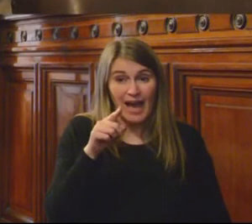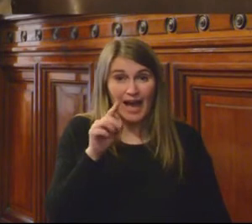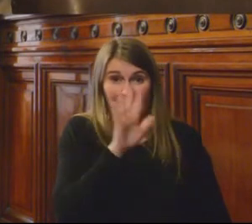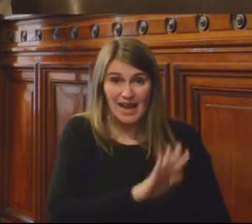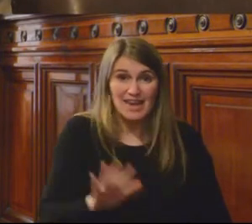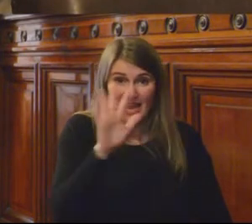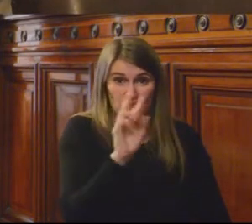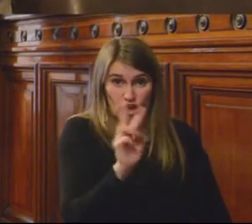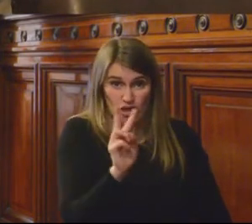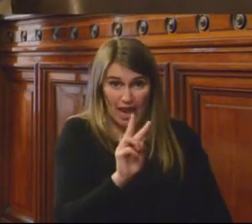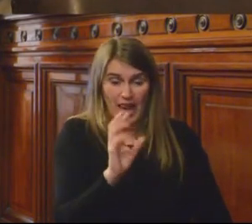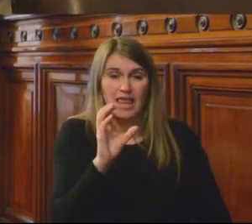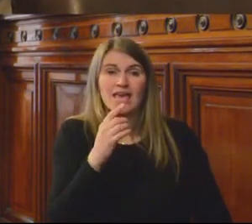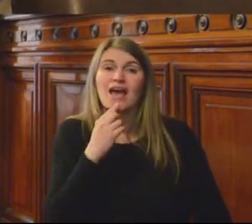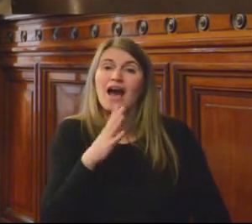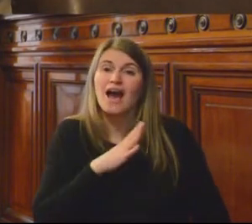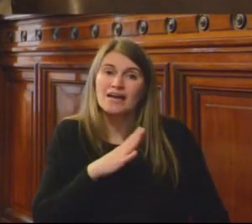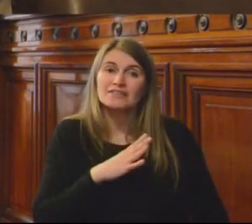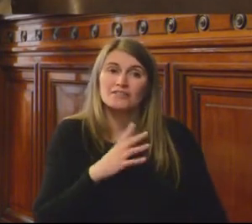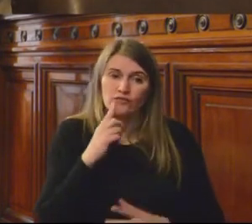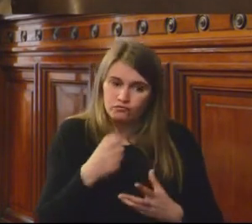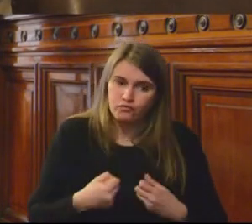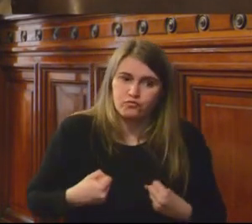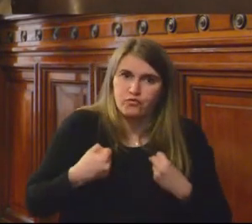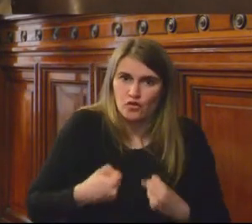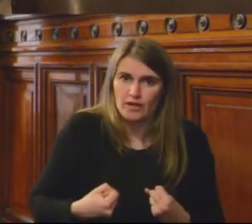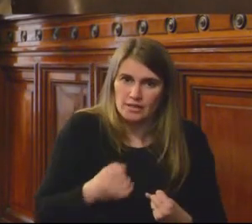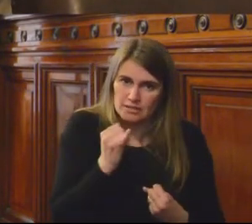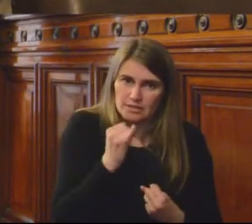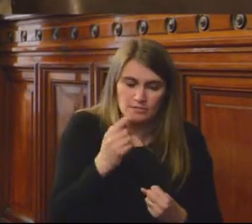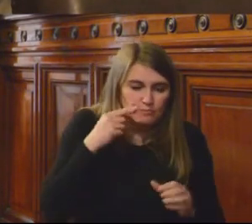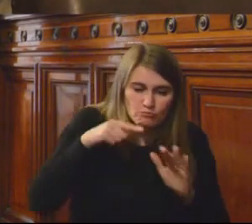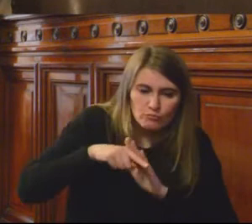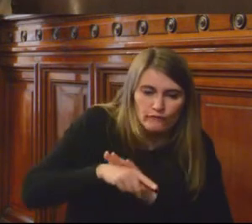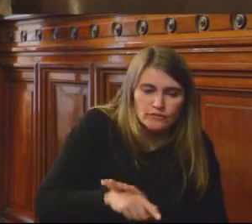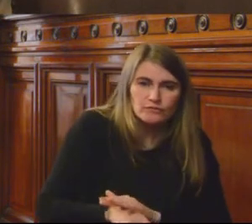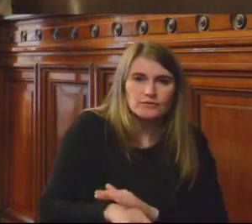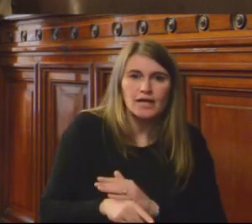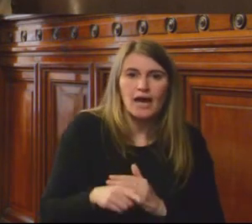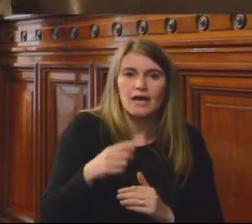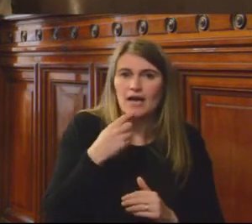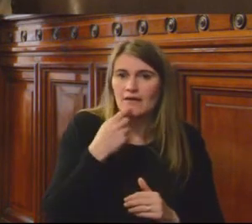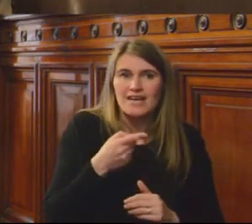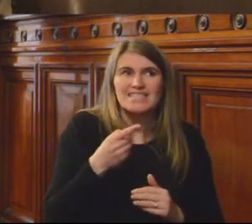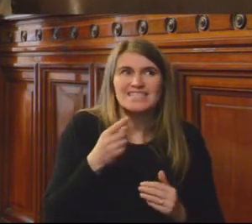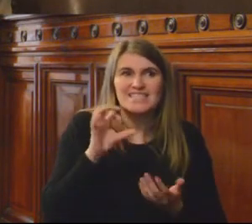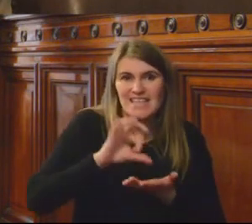es fortalecer, hacer una revisión profunda del funcionamiento del sistema